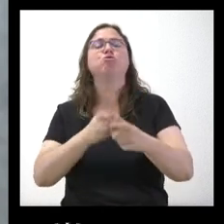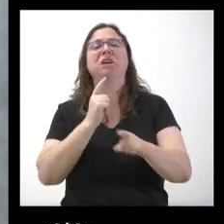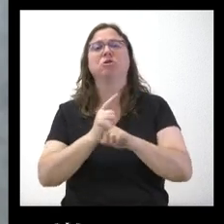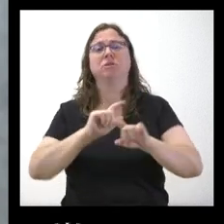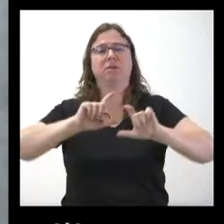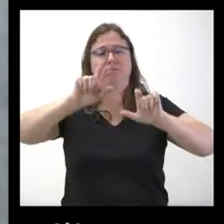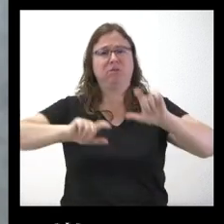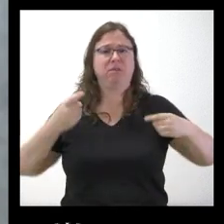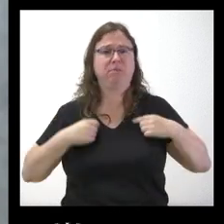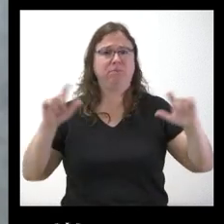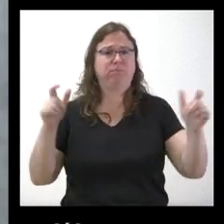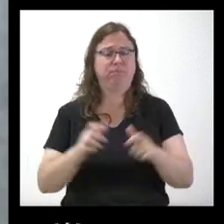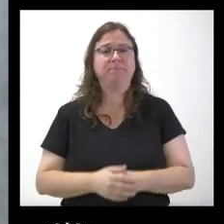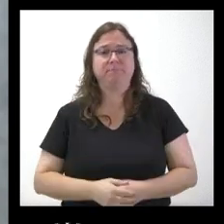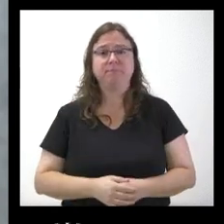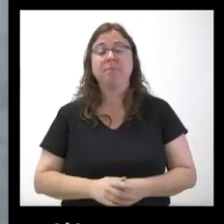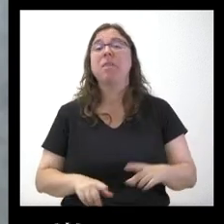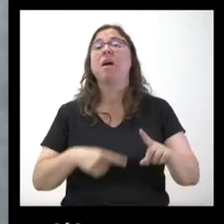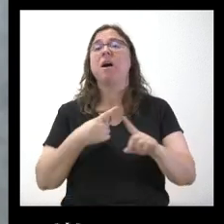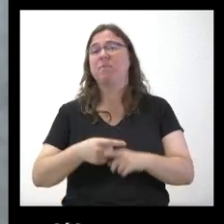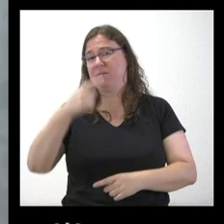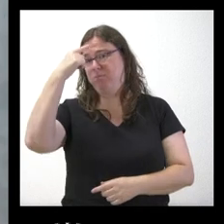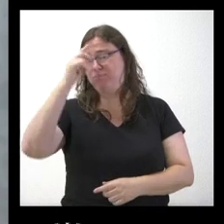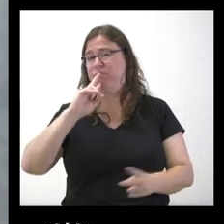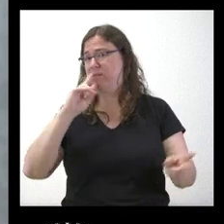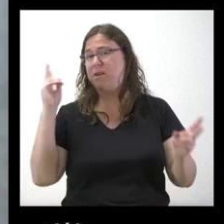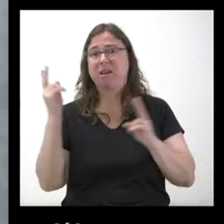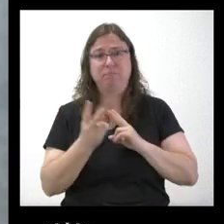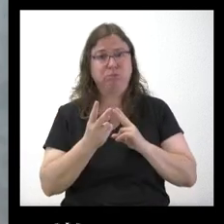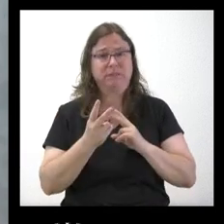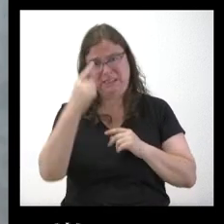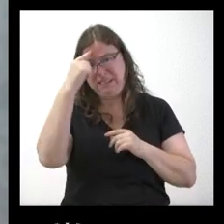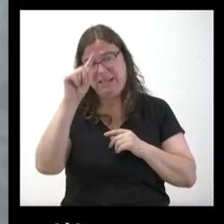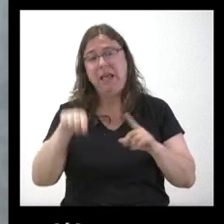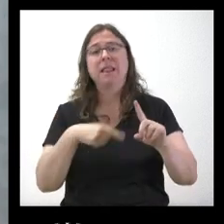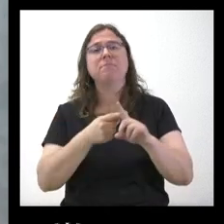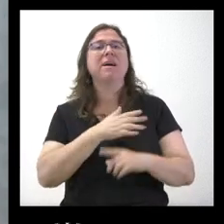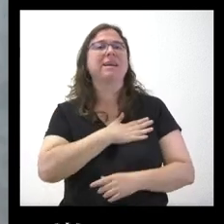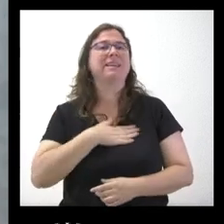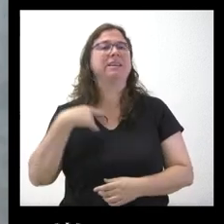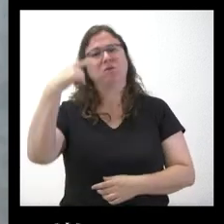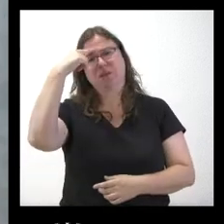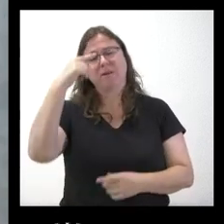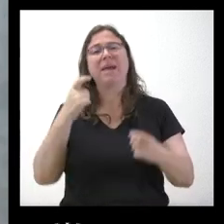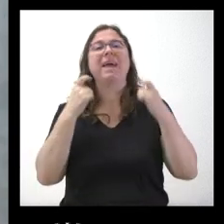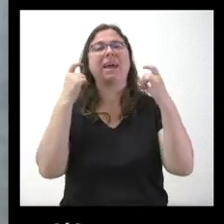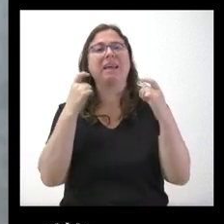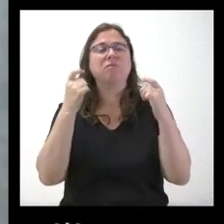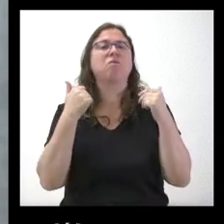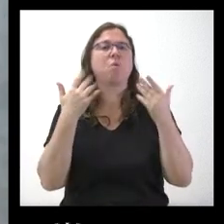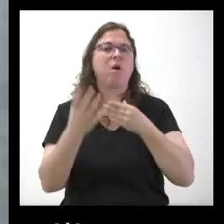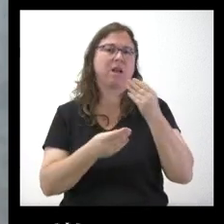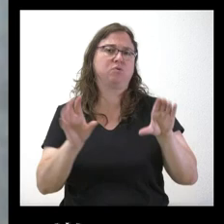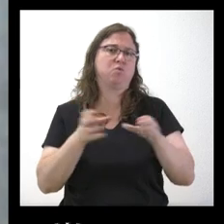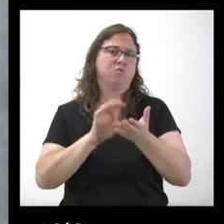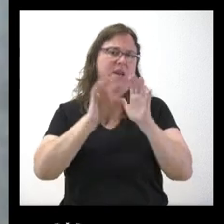despoblación Yo además de conocer su respuesta a Luis Rey también querría saber qué esfuerzos Está realizando la junta en